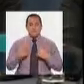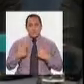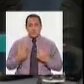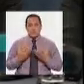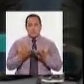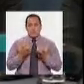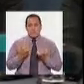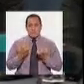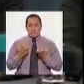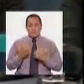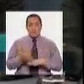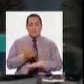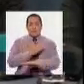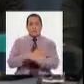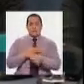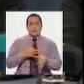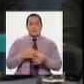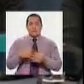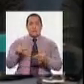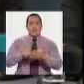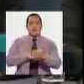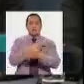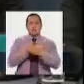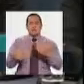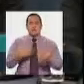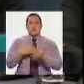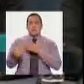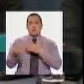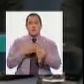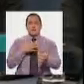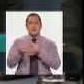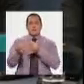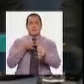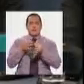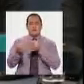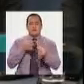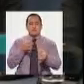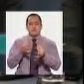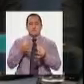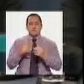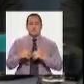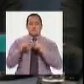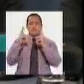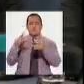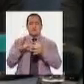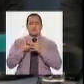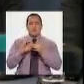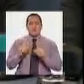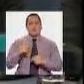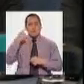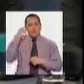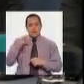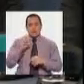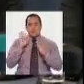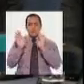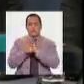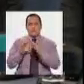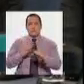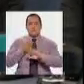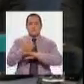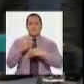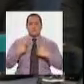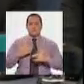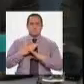Queremos, desde esa perspectiva, deslindar cualquier interpretación relacionada a una supuesta interferencia que